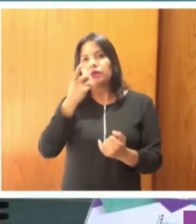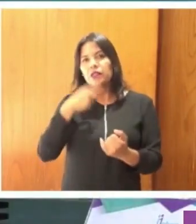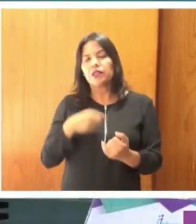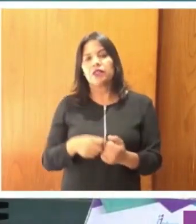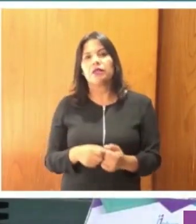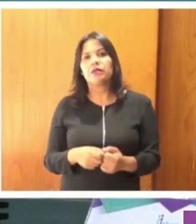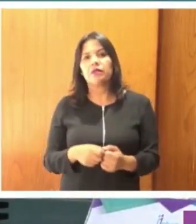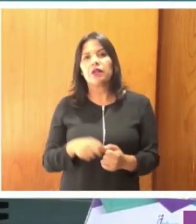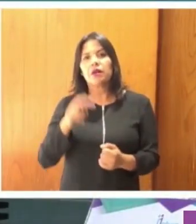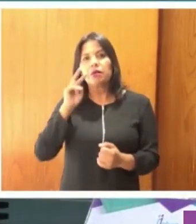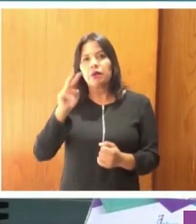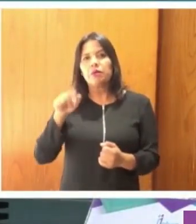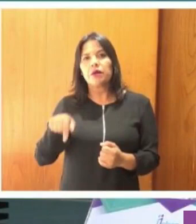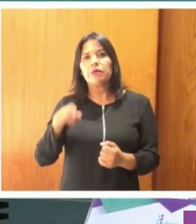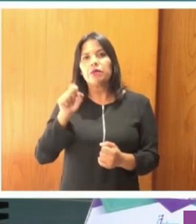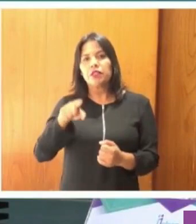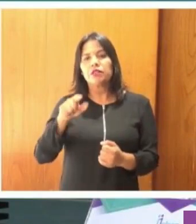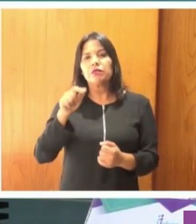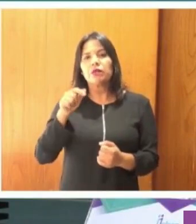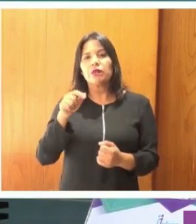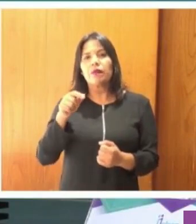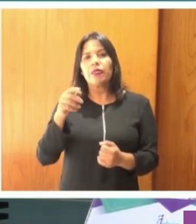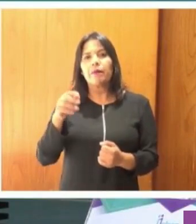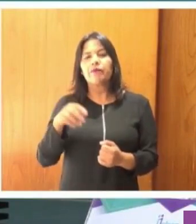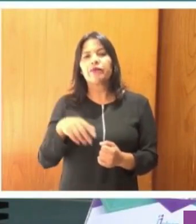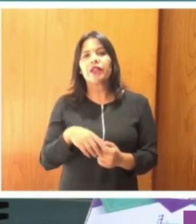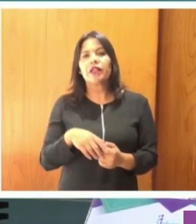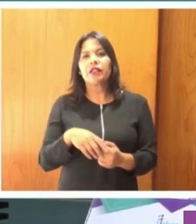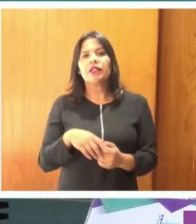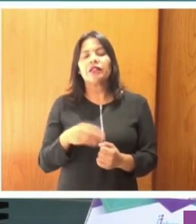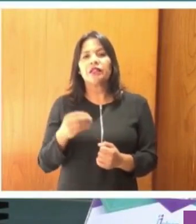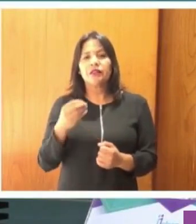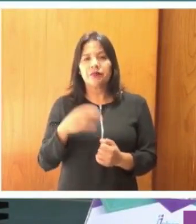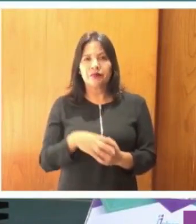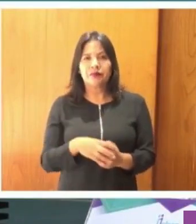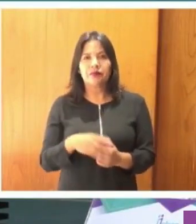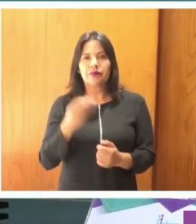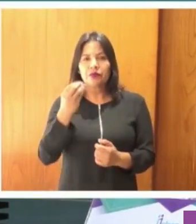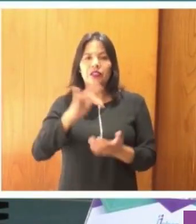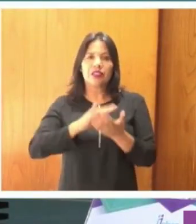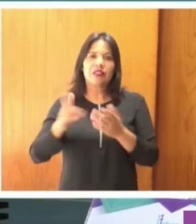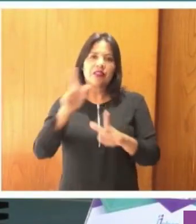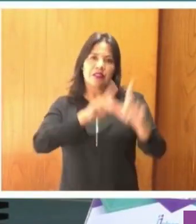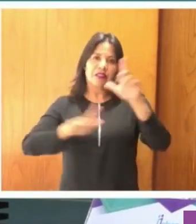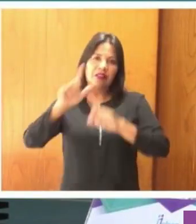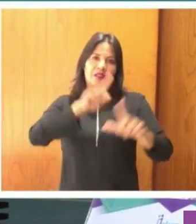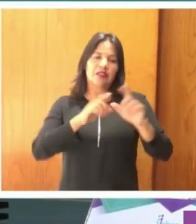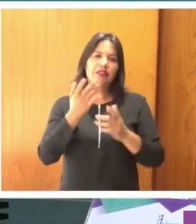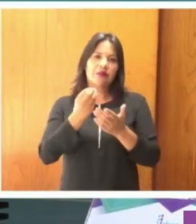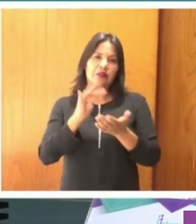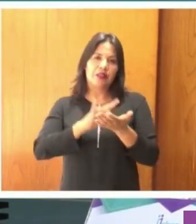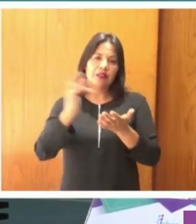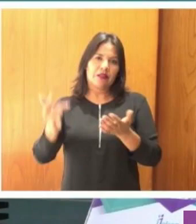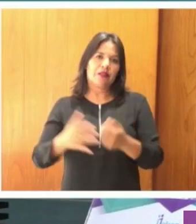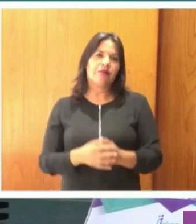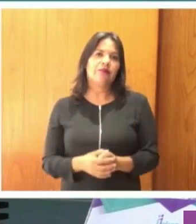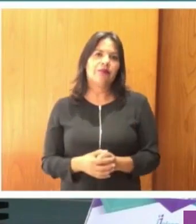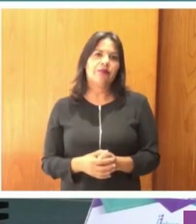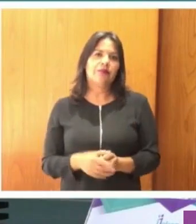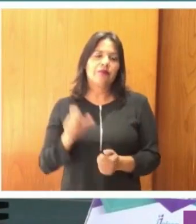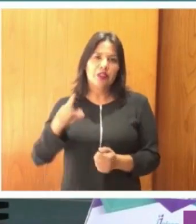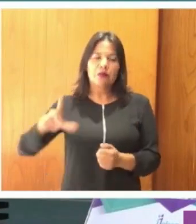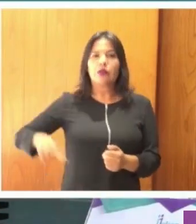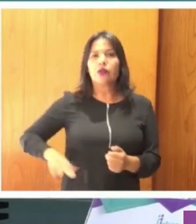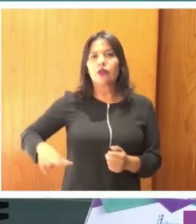es la que está haciendo la transmisión en lenguaje de señas. Cierto, cierto. Lidia Morán, muchas gracias al